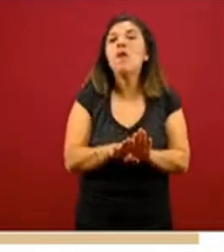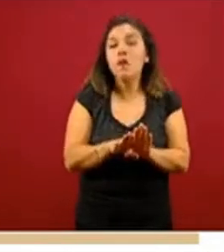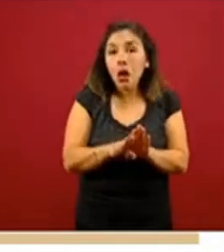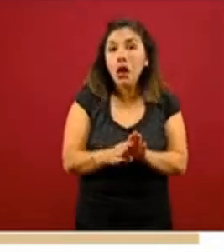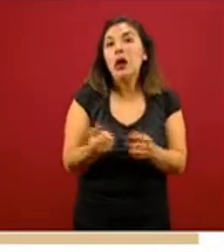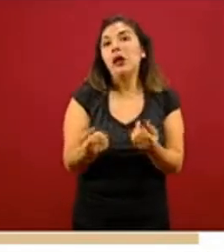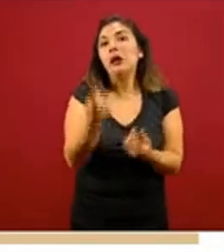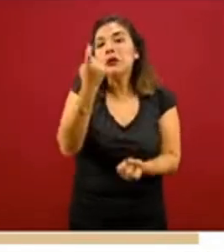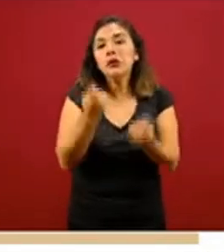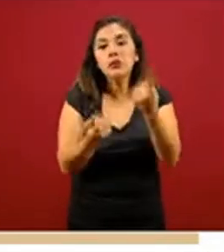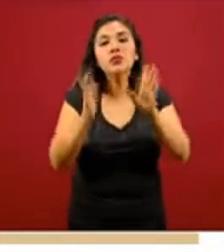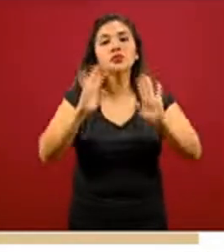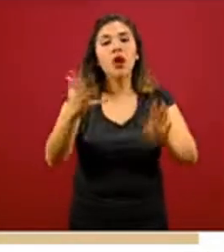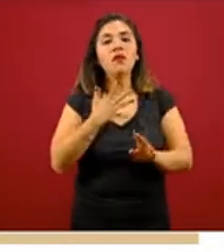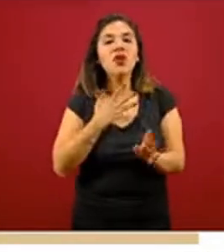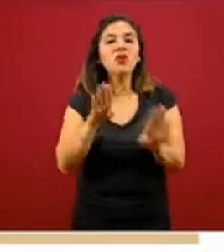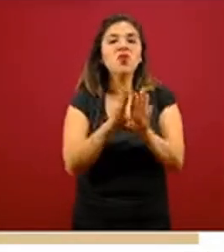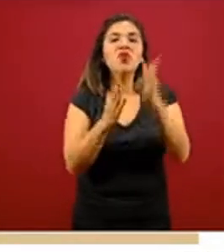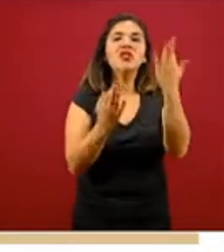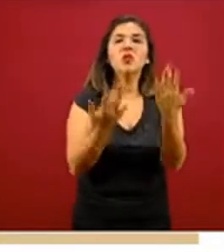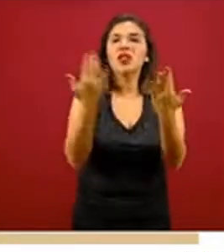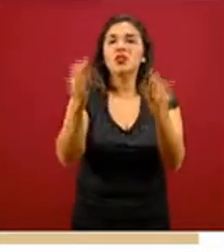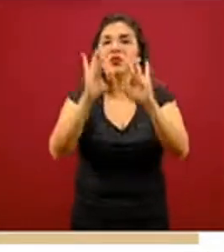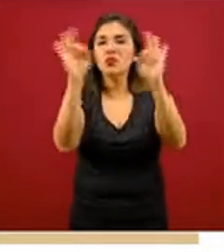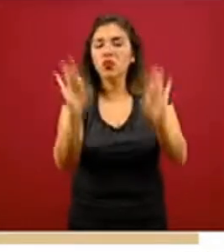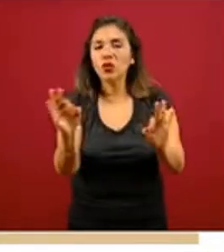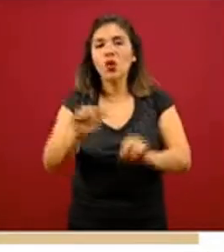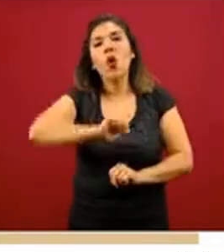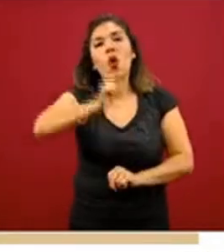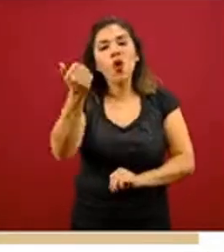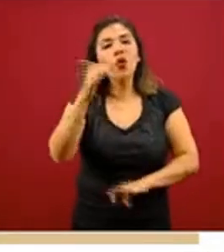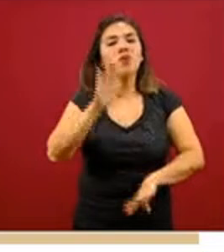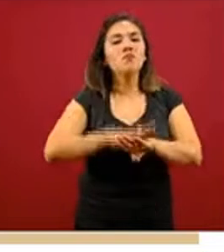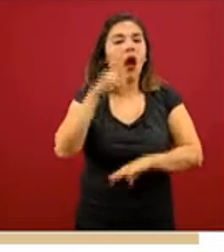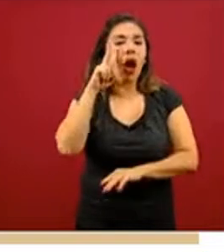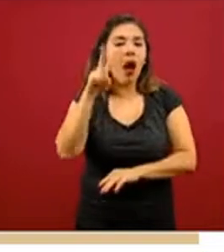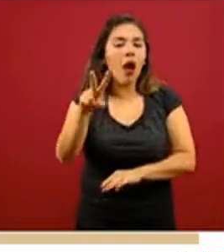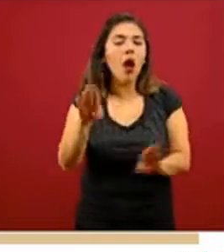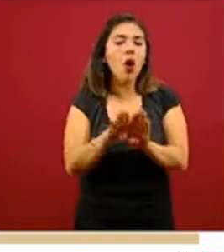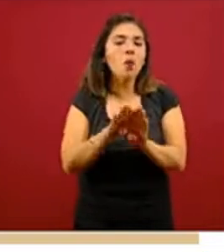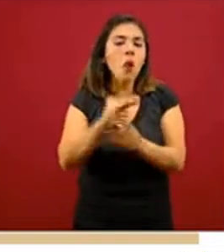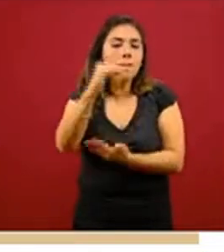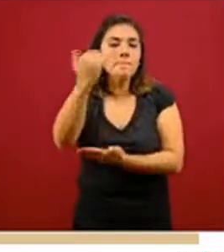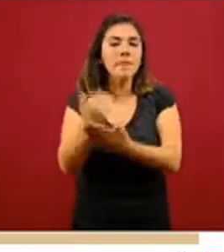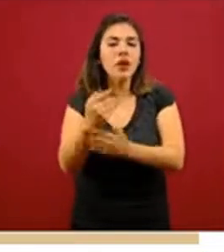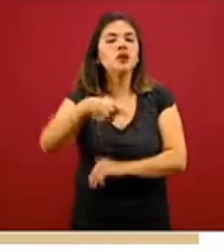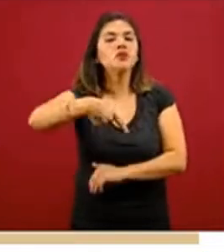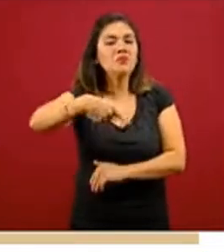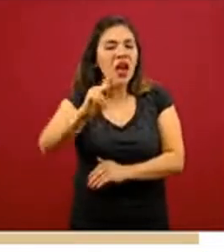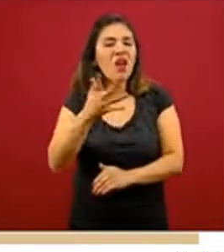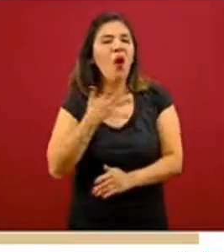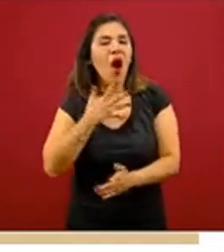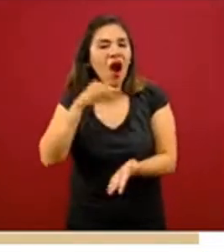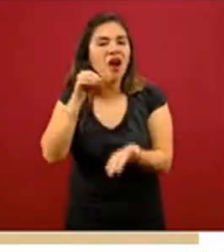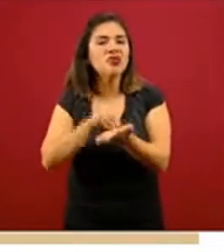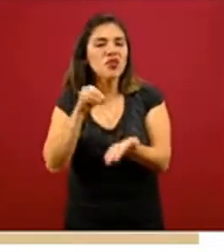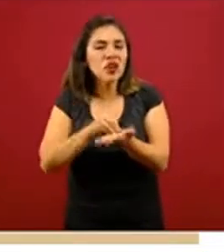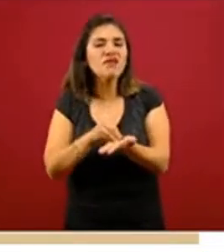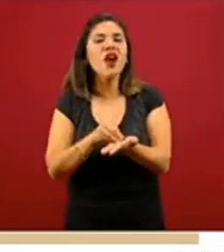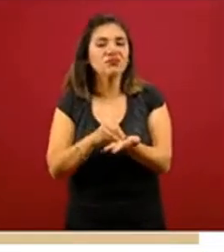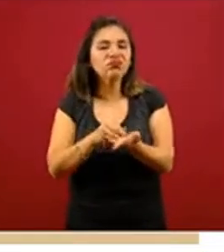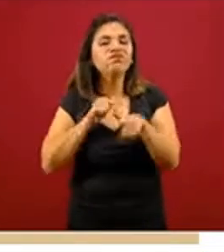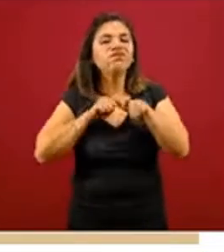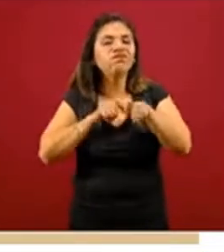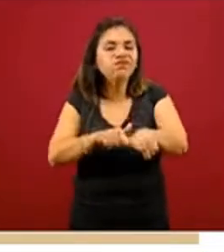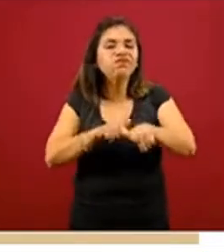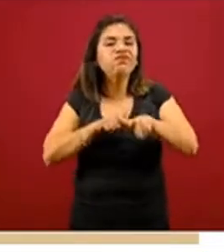es 50-50 y en otros ya esta carga es menor. Sin embargo, todavía vemos que hay una